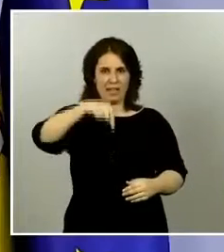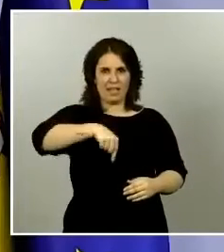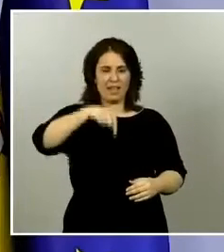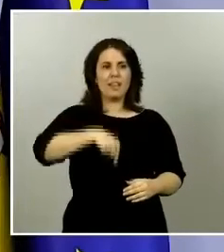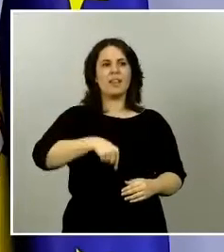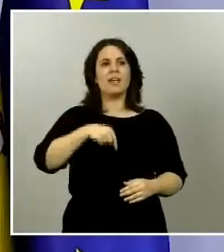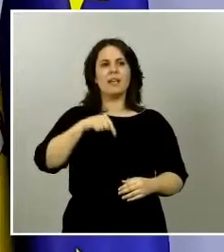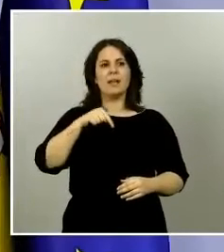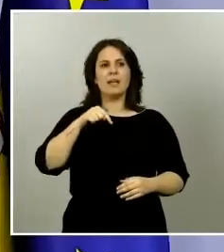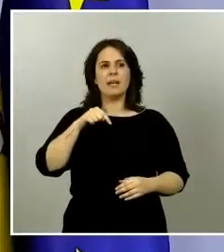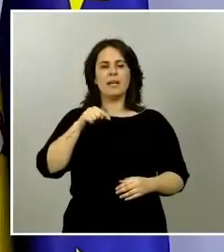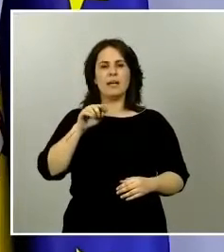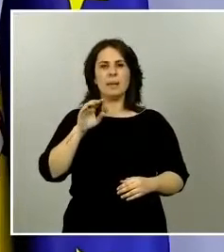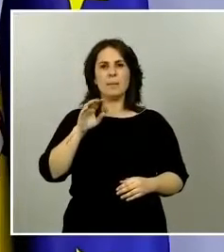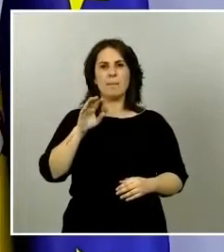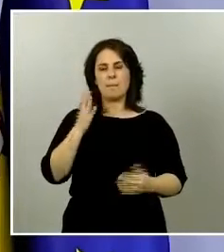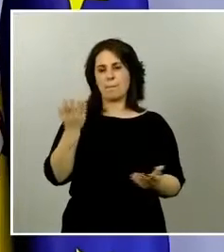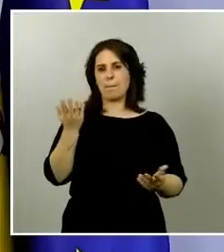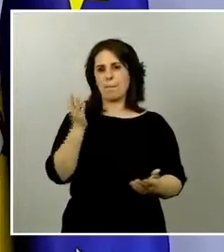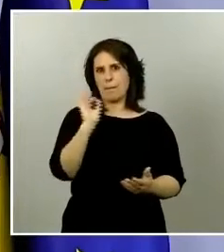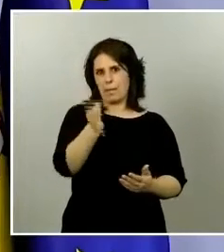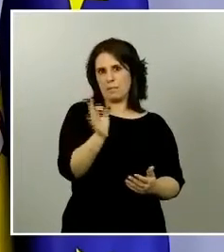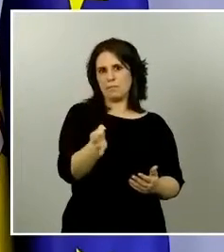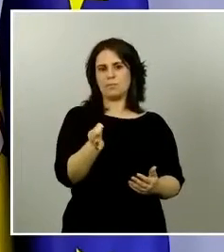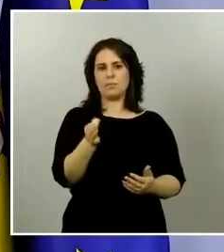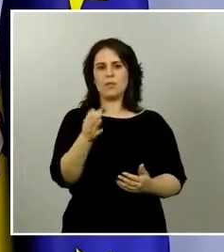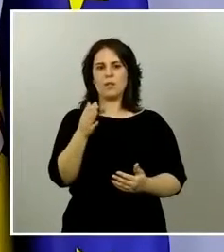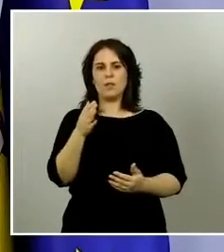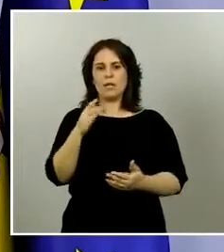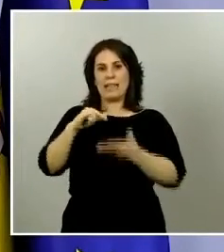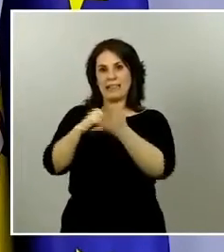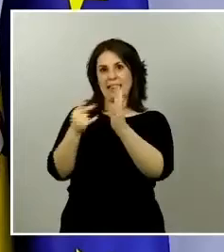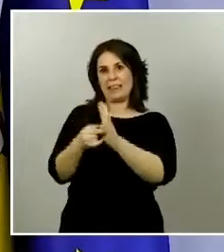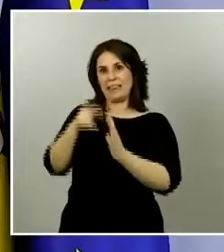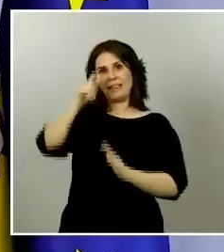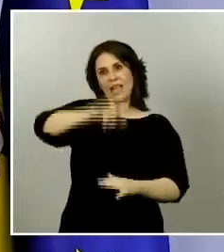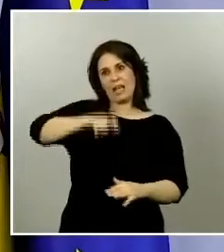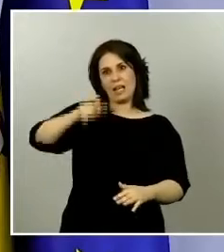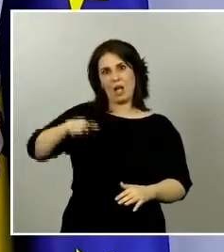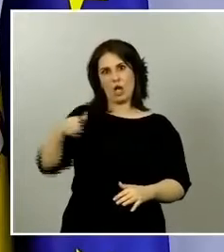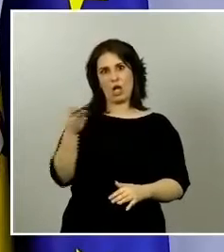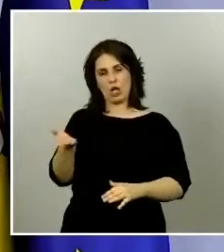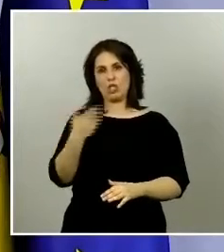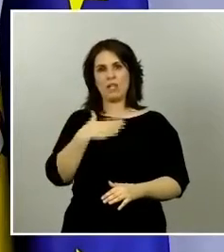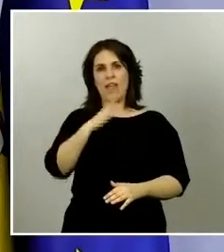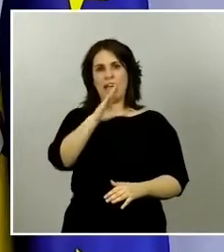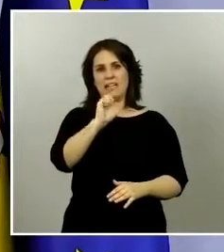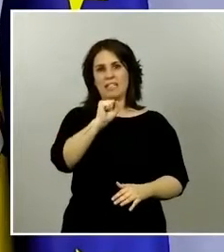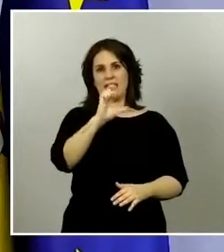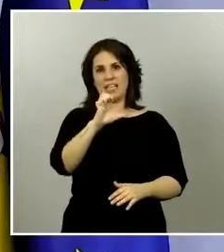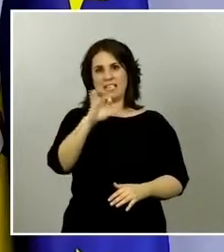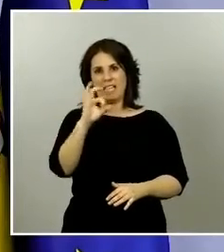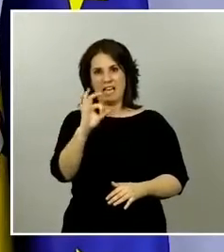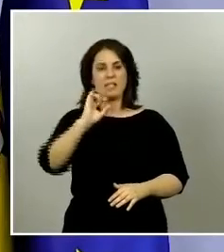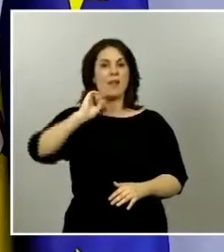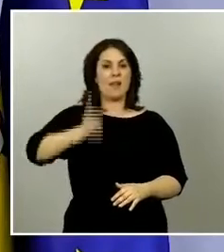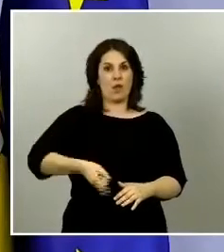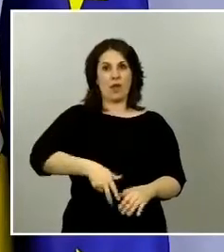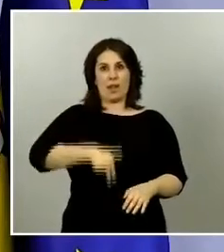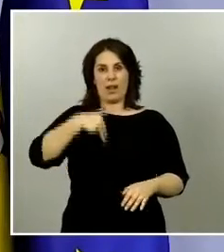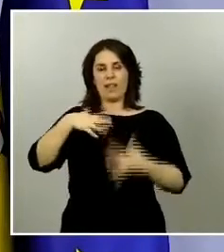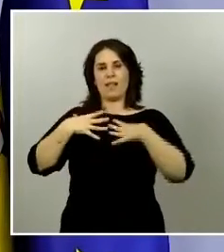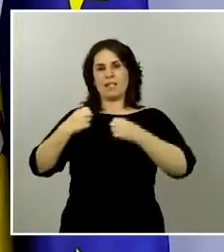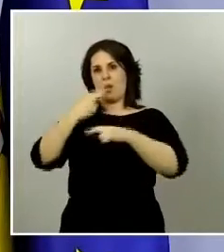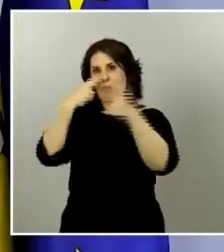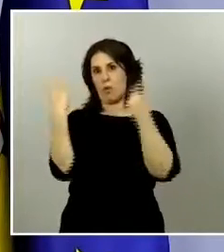ellos presenta. Respecto a la Comunidad de Madrid, efectivamente, según el criterio de nuestros técnicos, de los